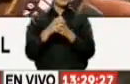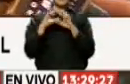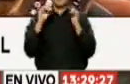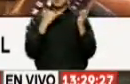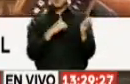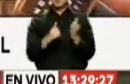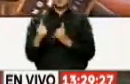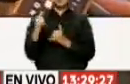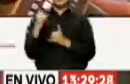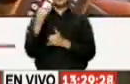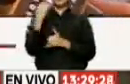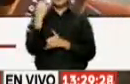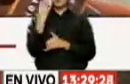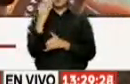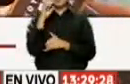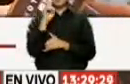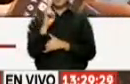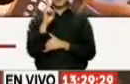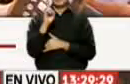en 4D,